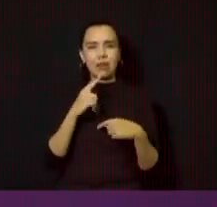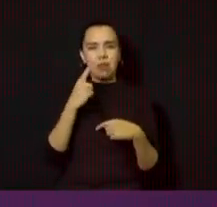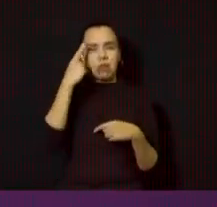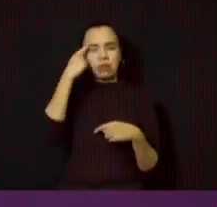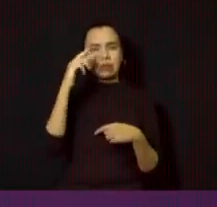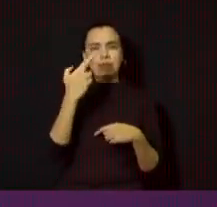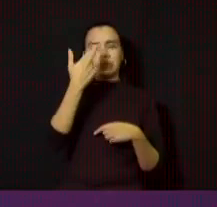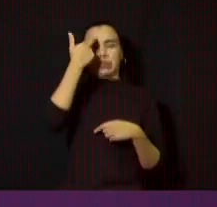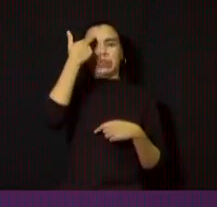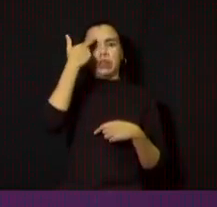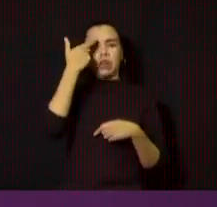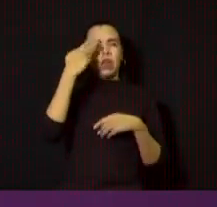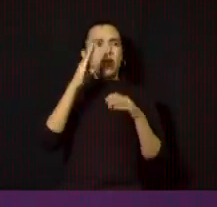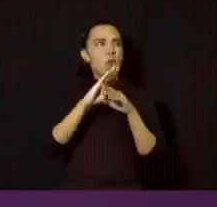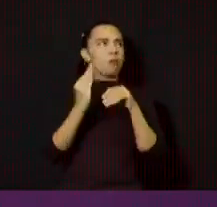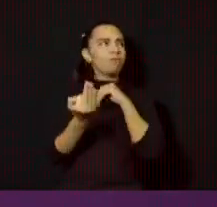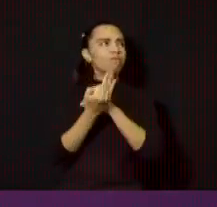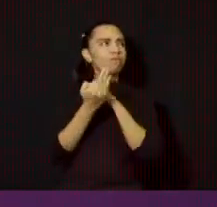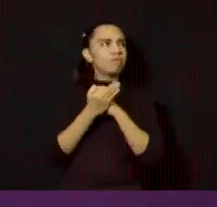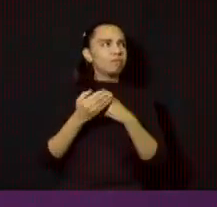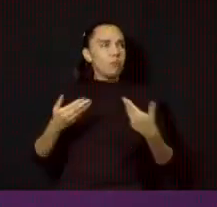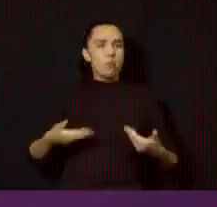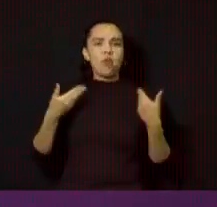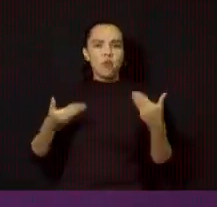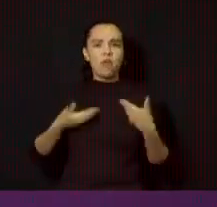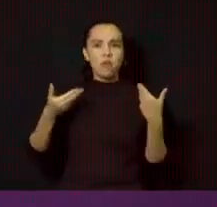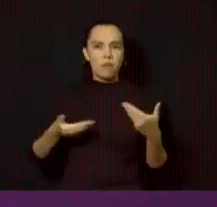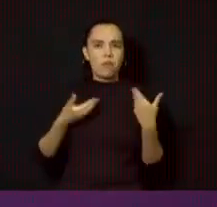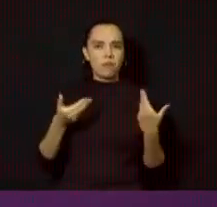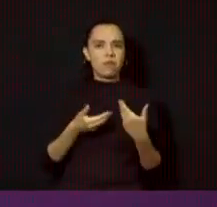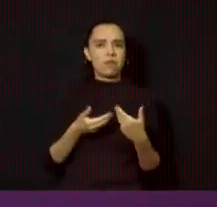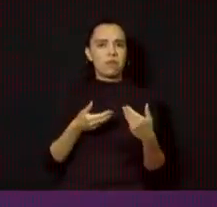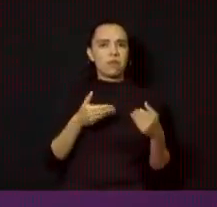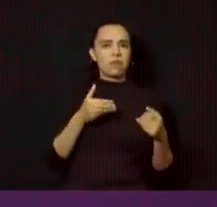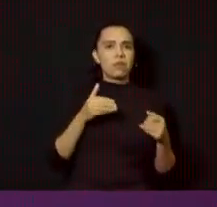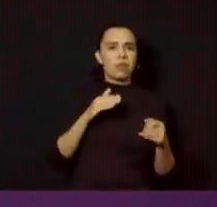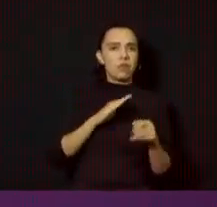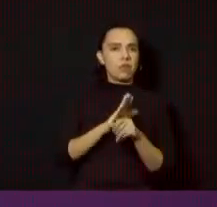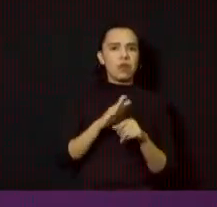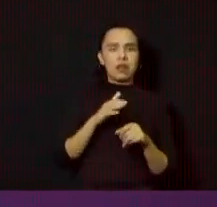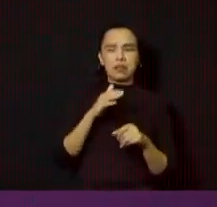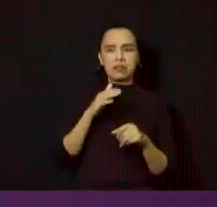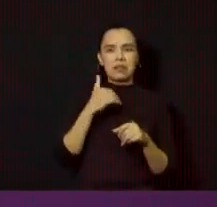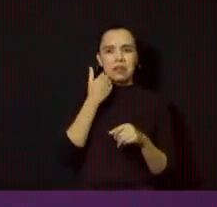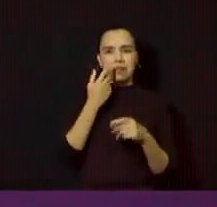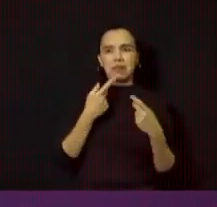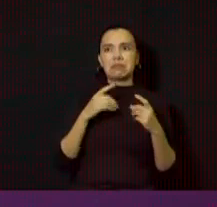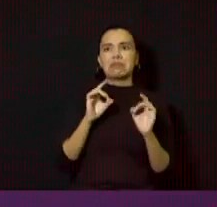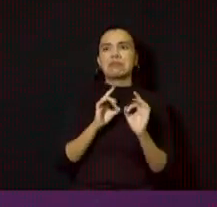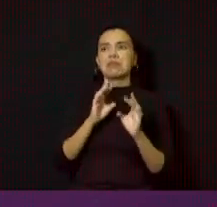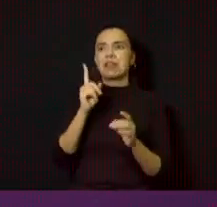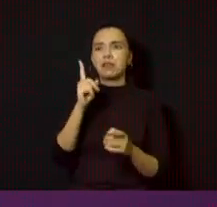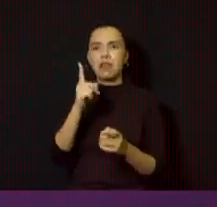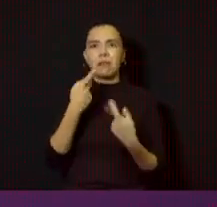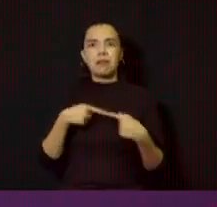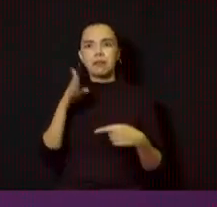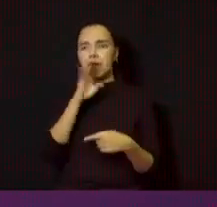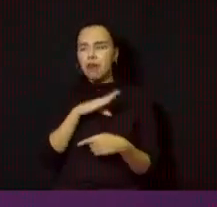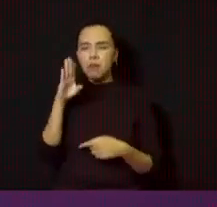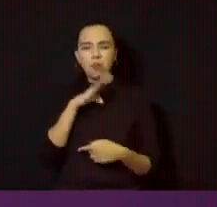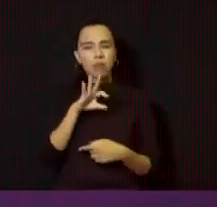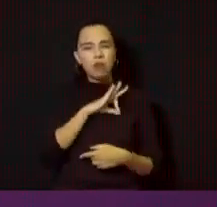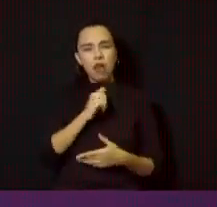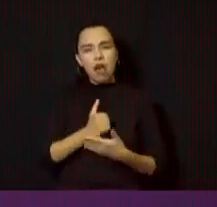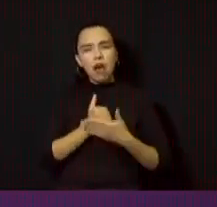una motivación constante de que en cualquier momento nos podríamos encontrar con un Jacinto al que le podemos ayudar a cambiar su